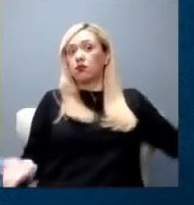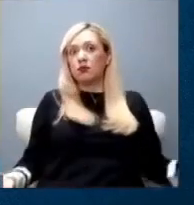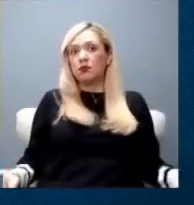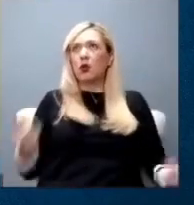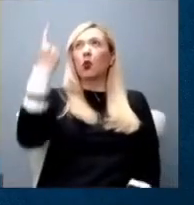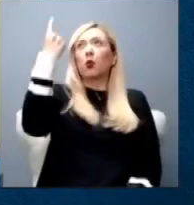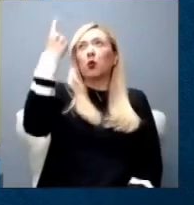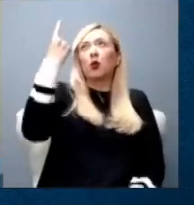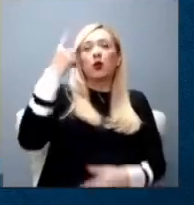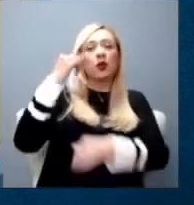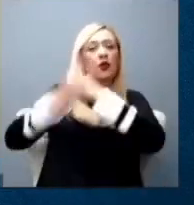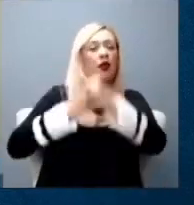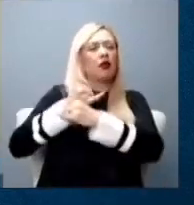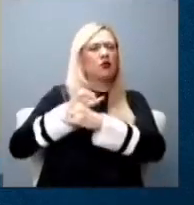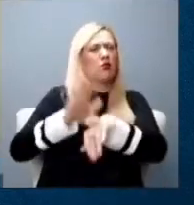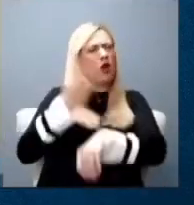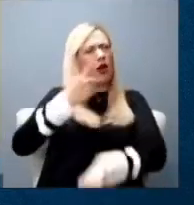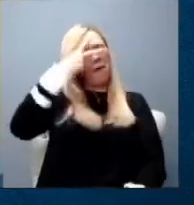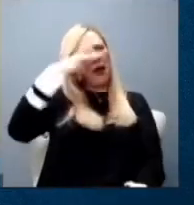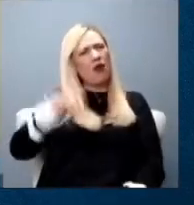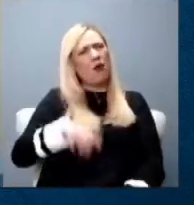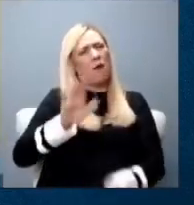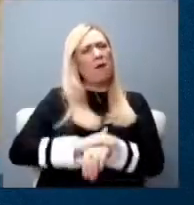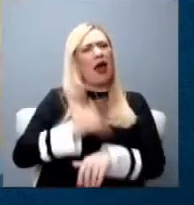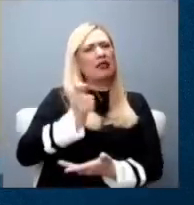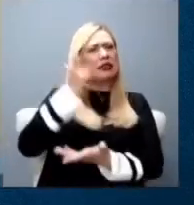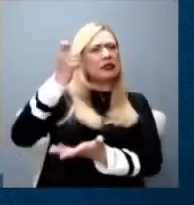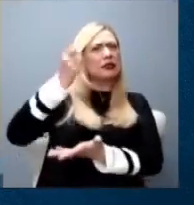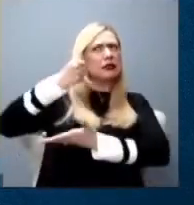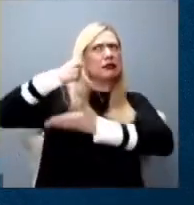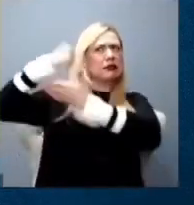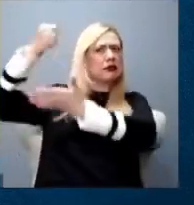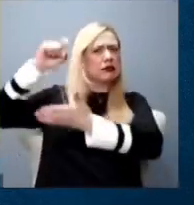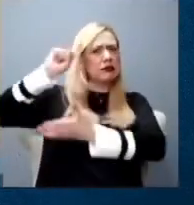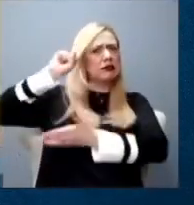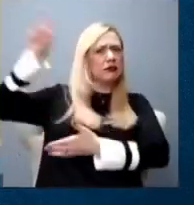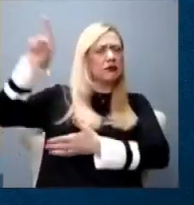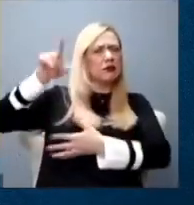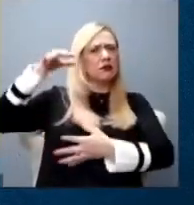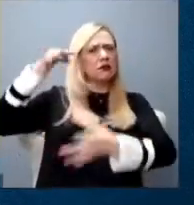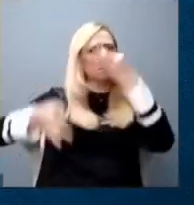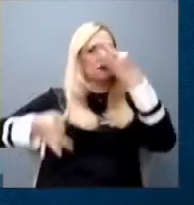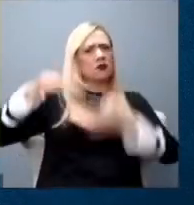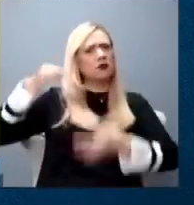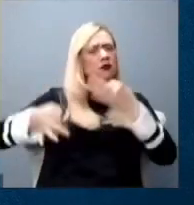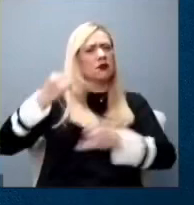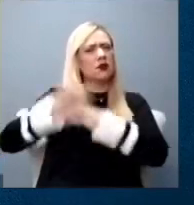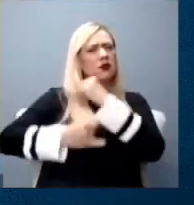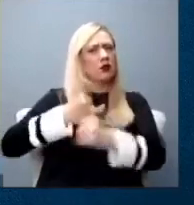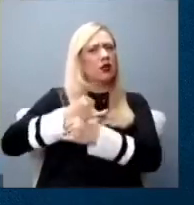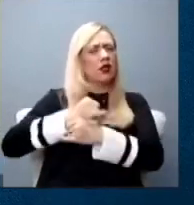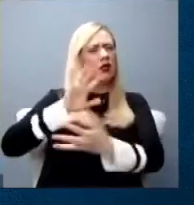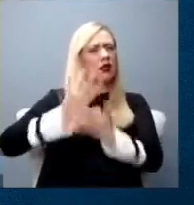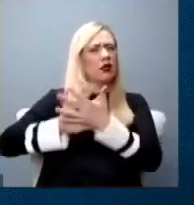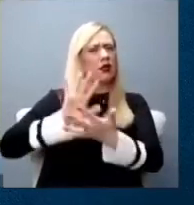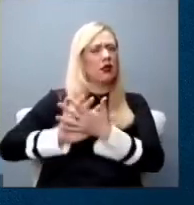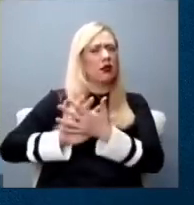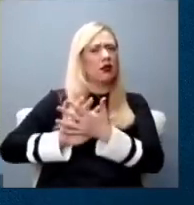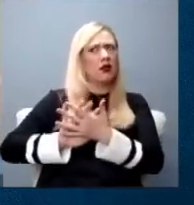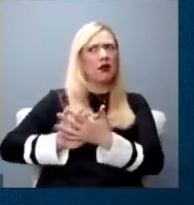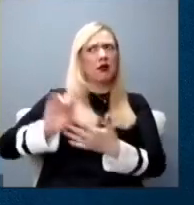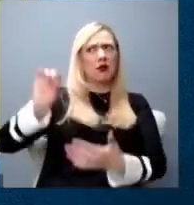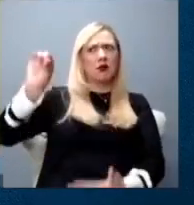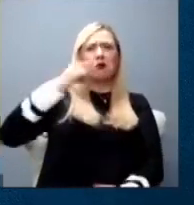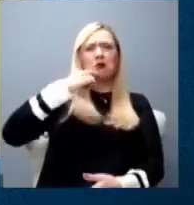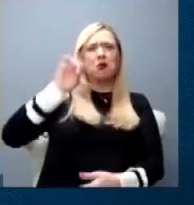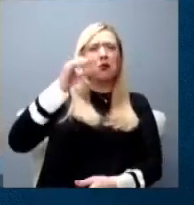habría que preguntarnos por qué México le otorga más dinero, digamos, a la Corte Penal Internacional, donde es mínima las